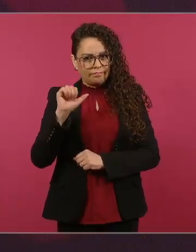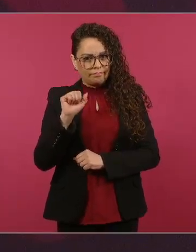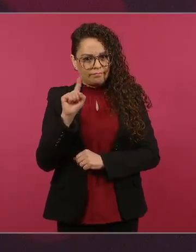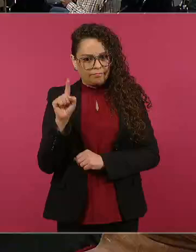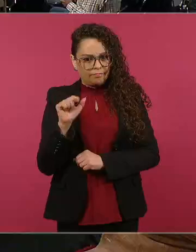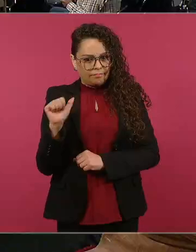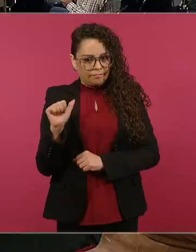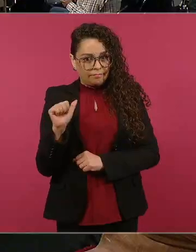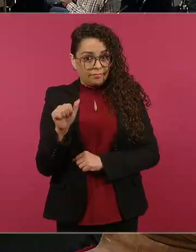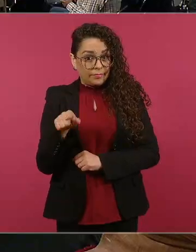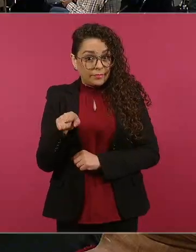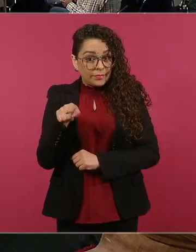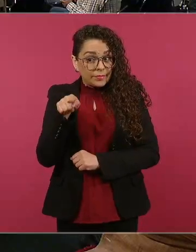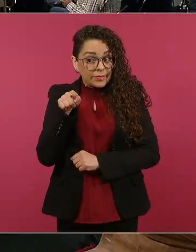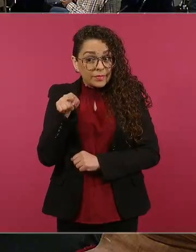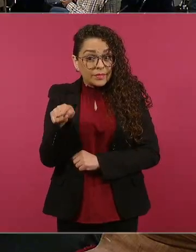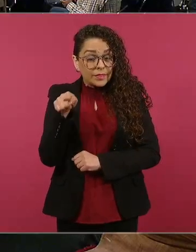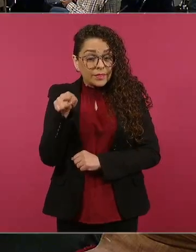Ellos deben de saber